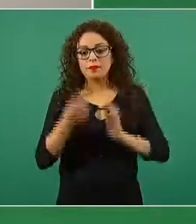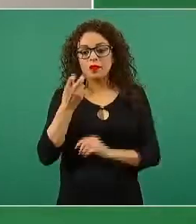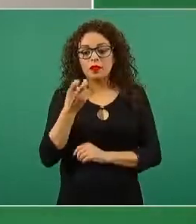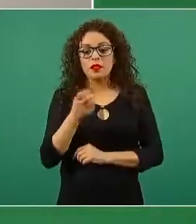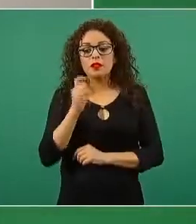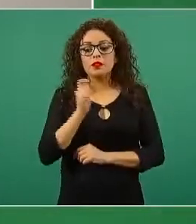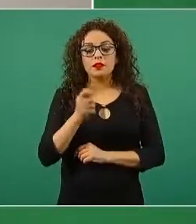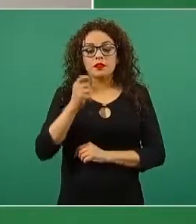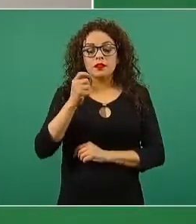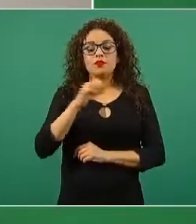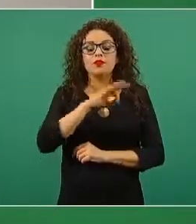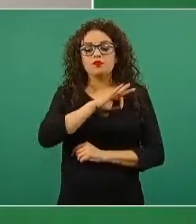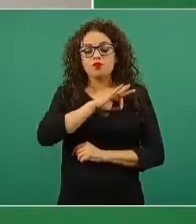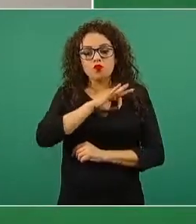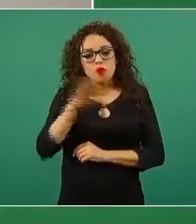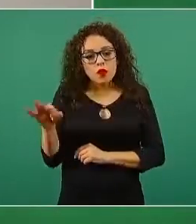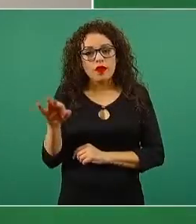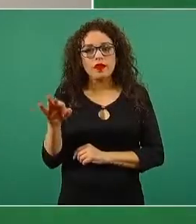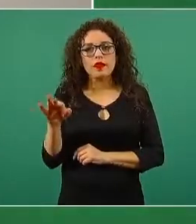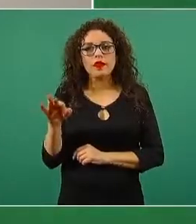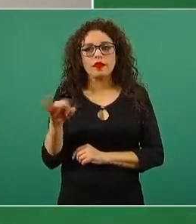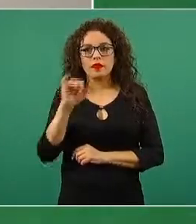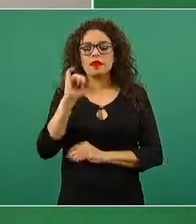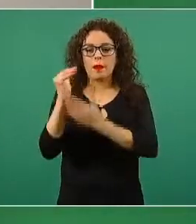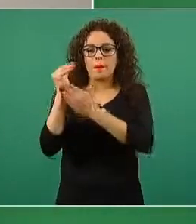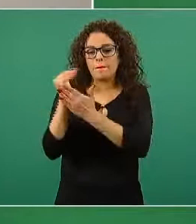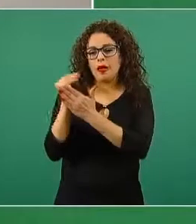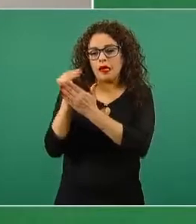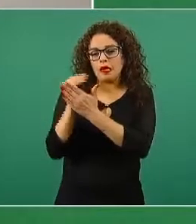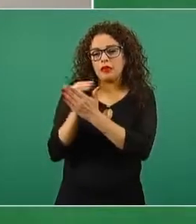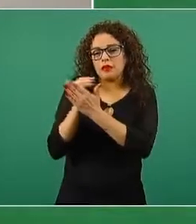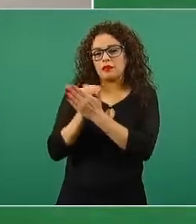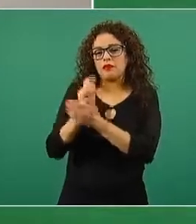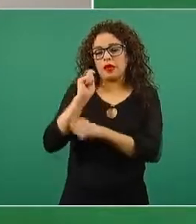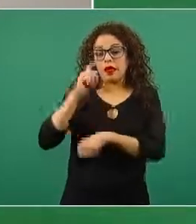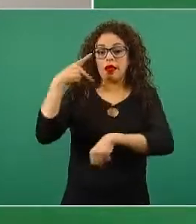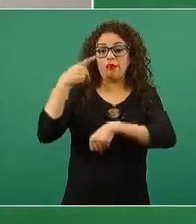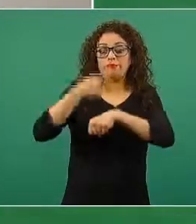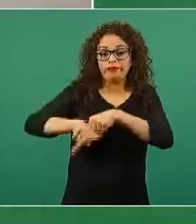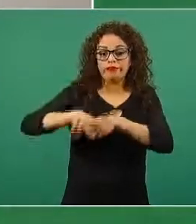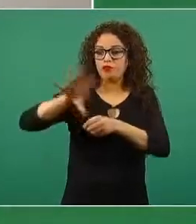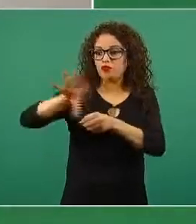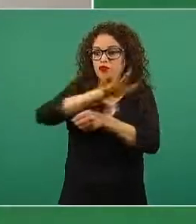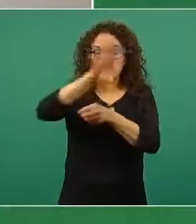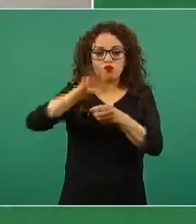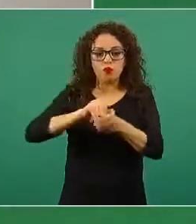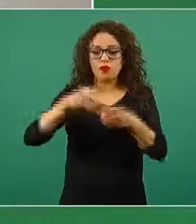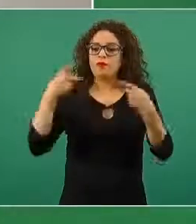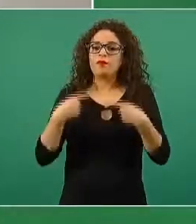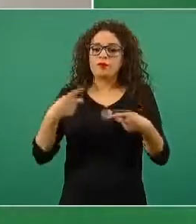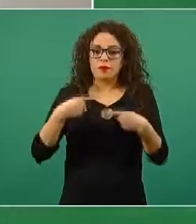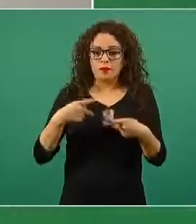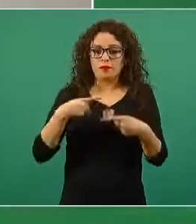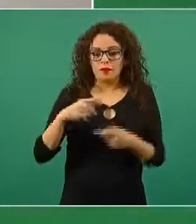parece que vamos a poder ir mitigando todos los riesgos de todas las demás personas que tenemos un riesgo